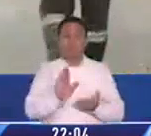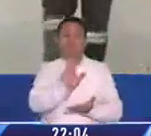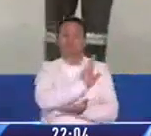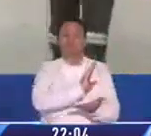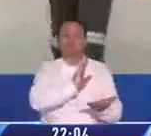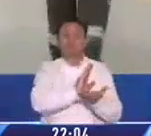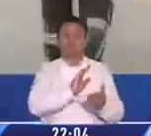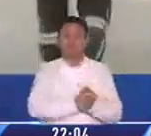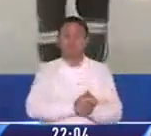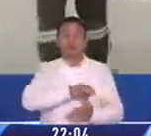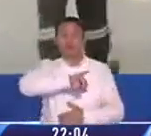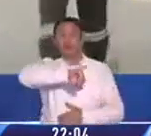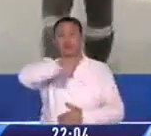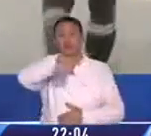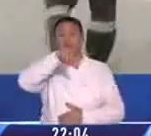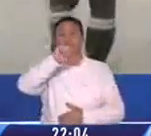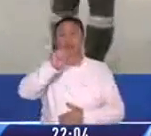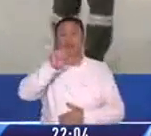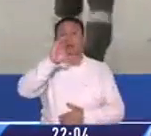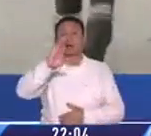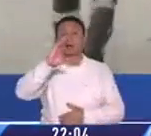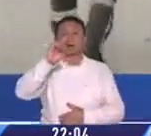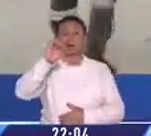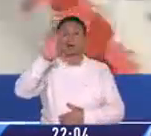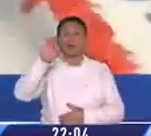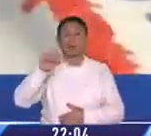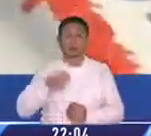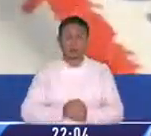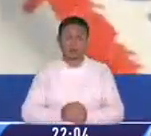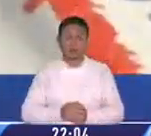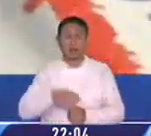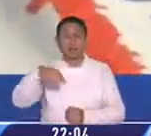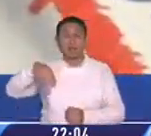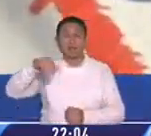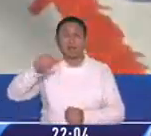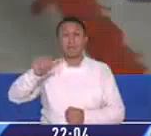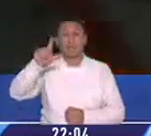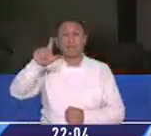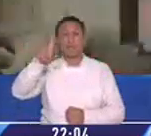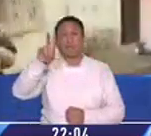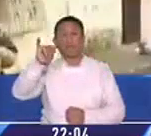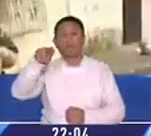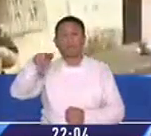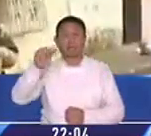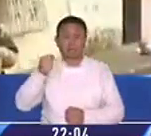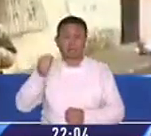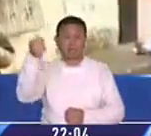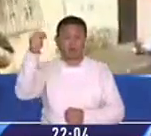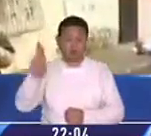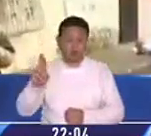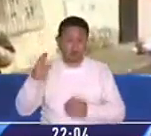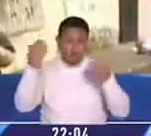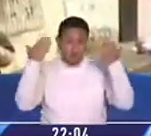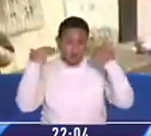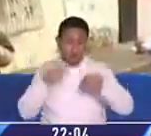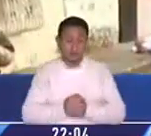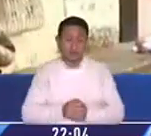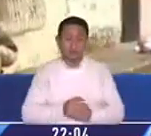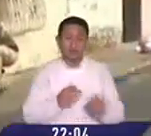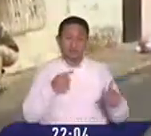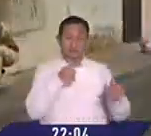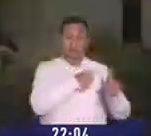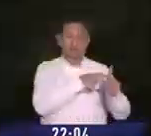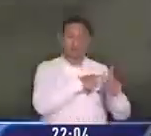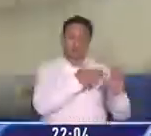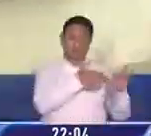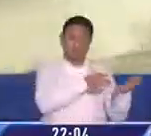cooperativa Jacobo Bucarán, en el sector de las Malvinas, sur de Guayaquil. Podemos encontrar al Hoyo Chizo, el cual ha